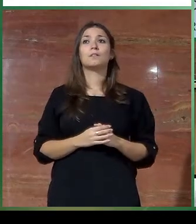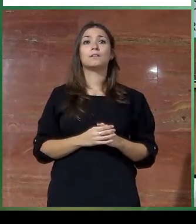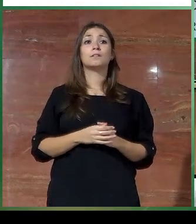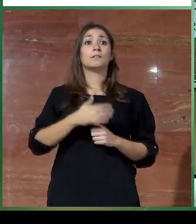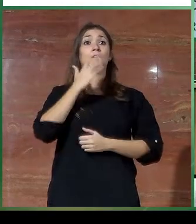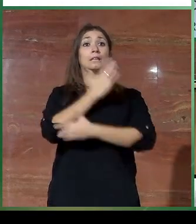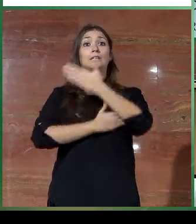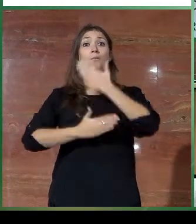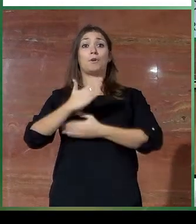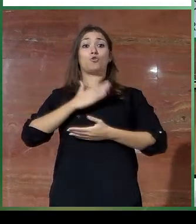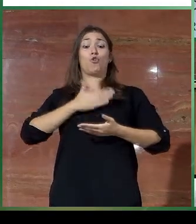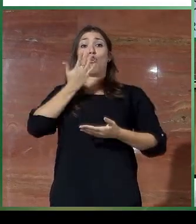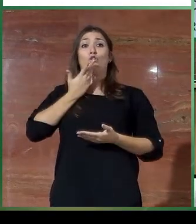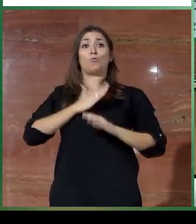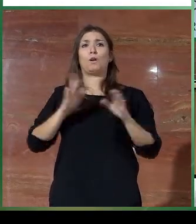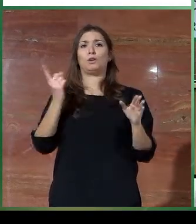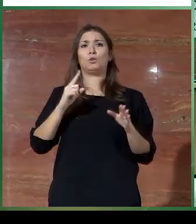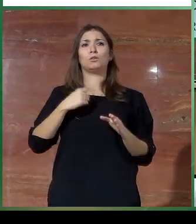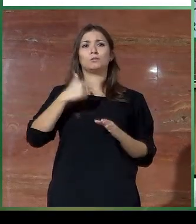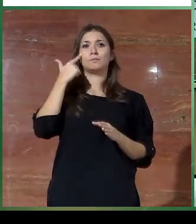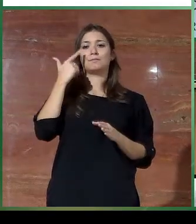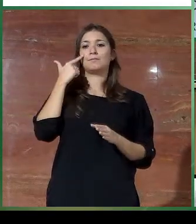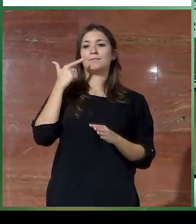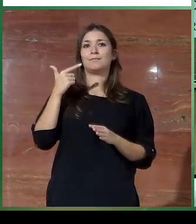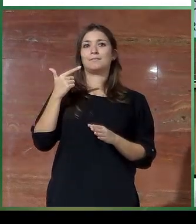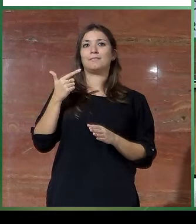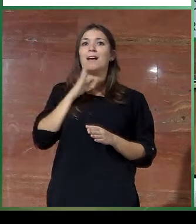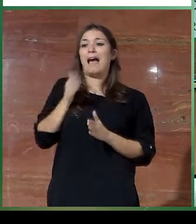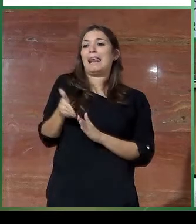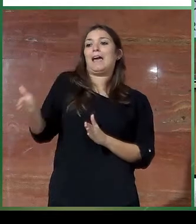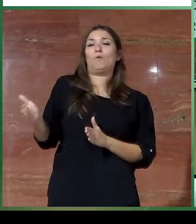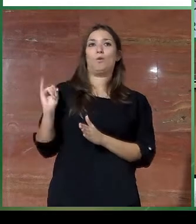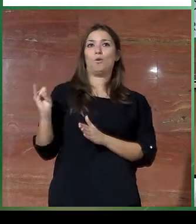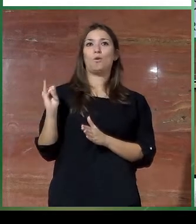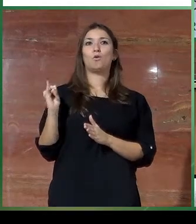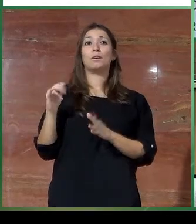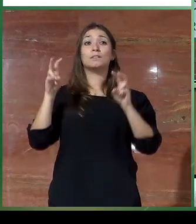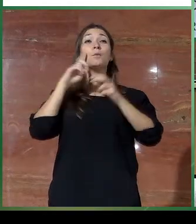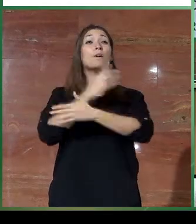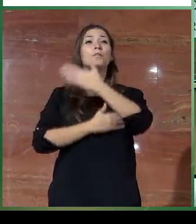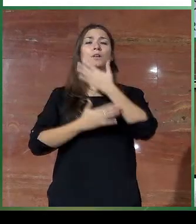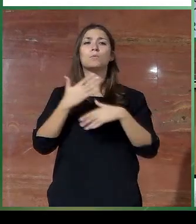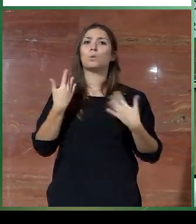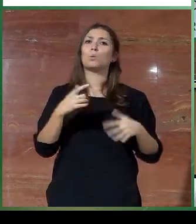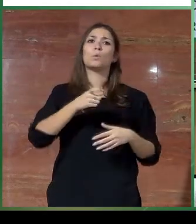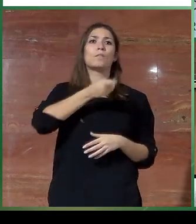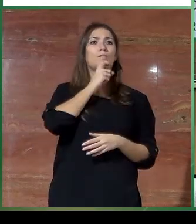que conozco, sino además la que he ido viendo al lado, es que es un mundo francamente difícil,